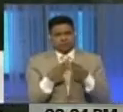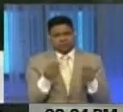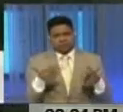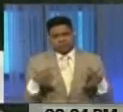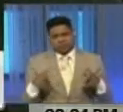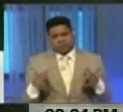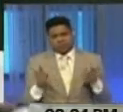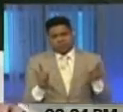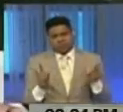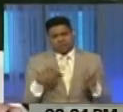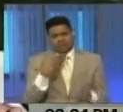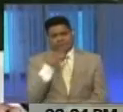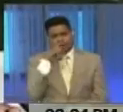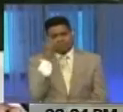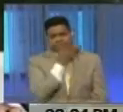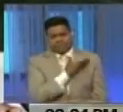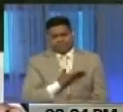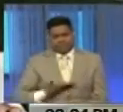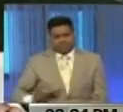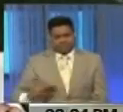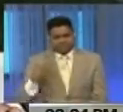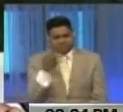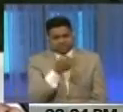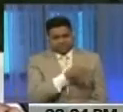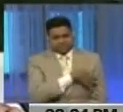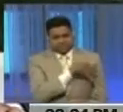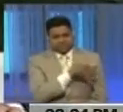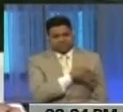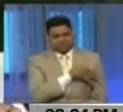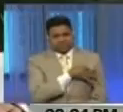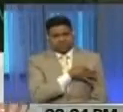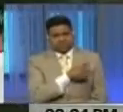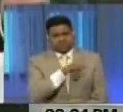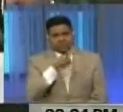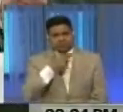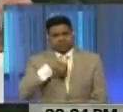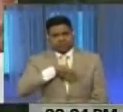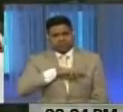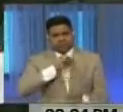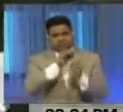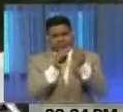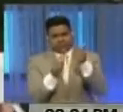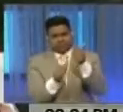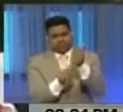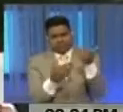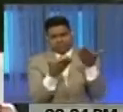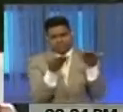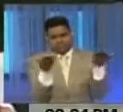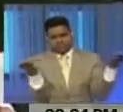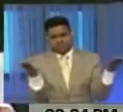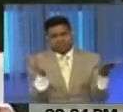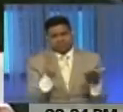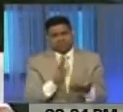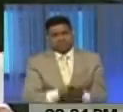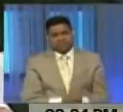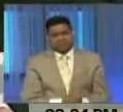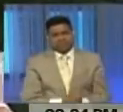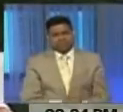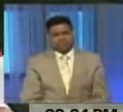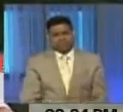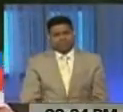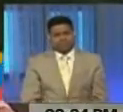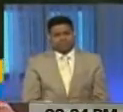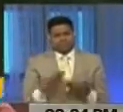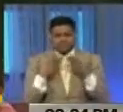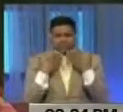autoridad del señor Presidente de la República y de nuestro Vicepresidente correspondiente, el señor Vicepresidente Ejecutivo, le